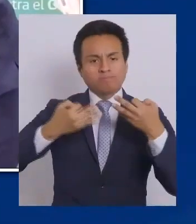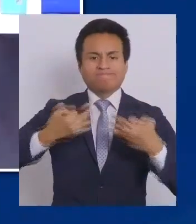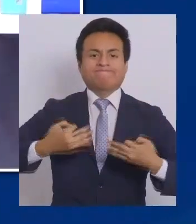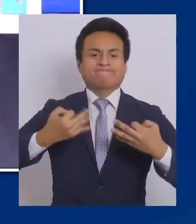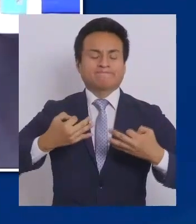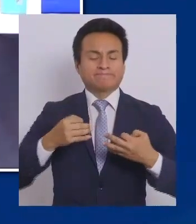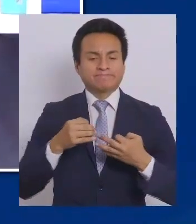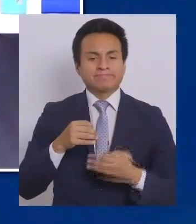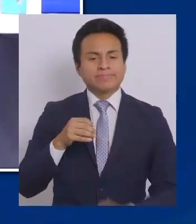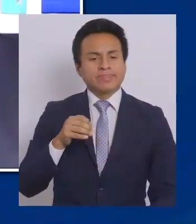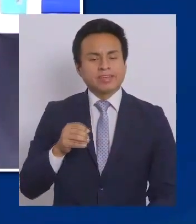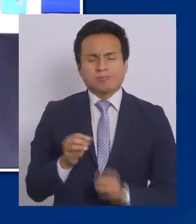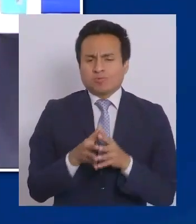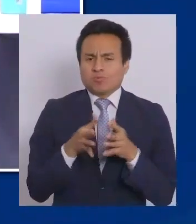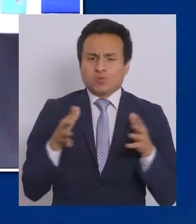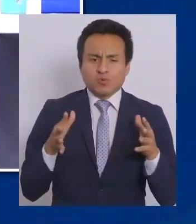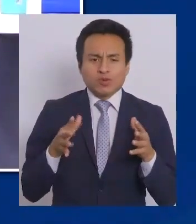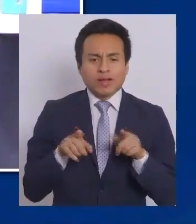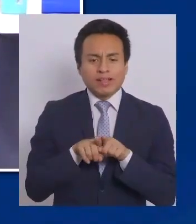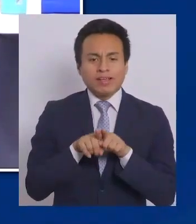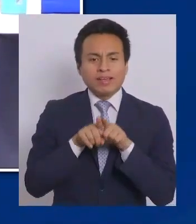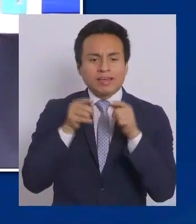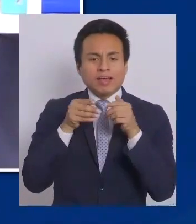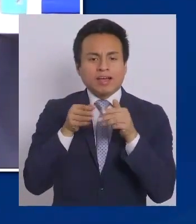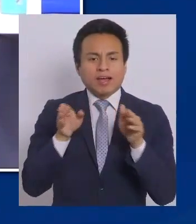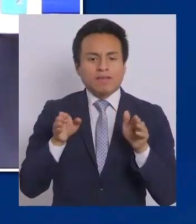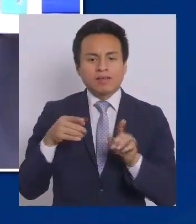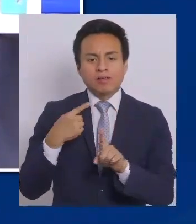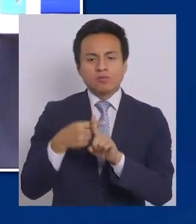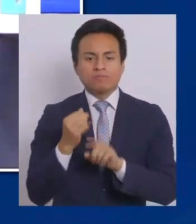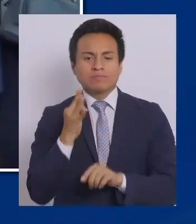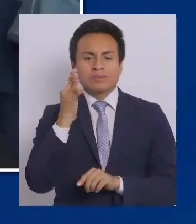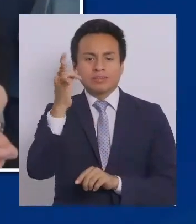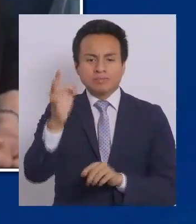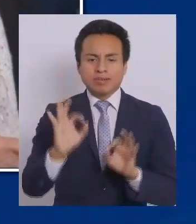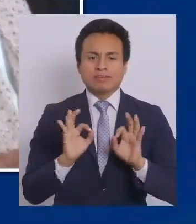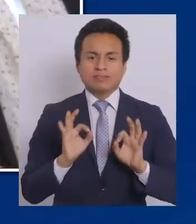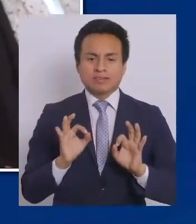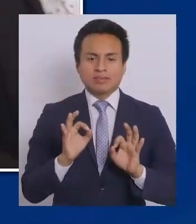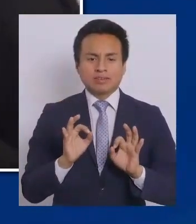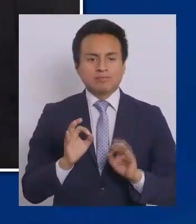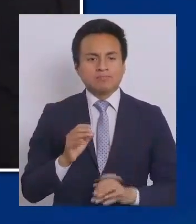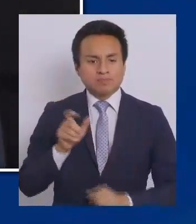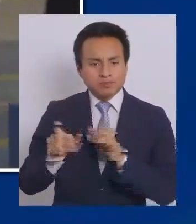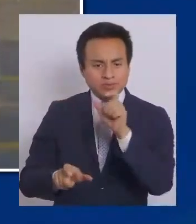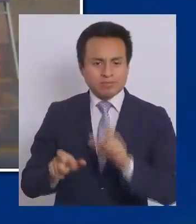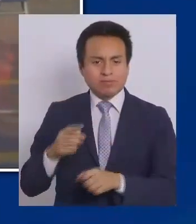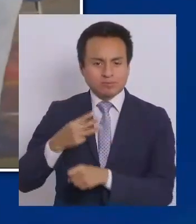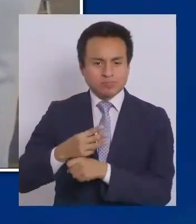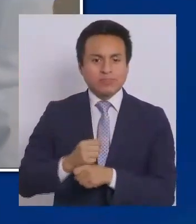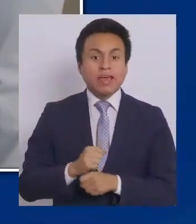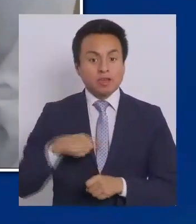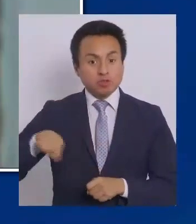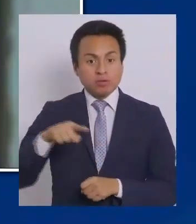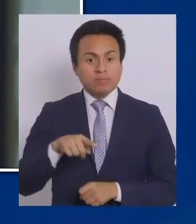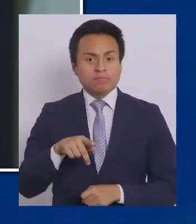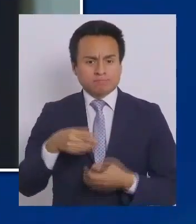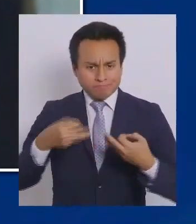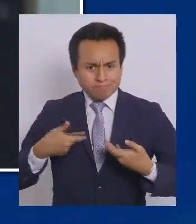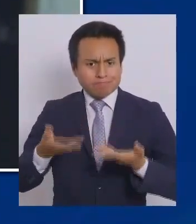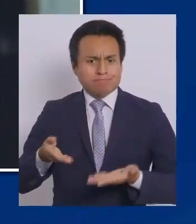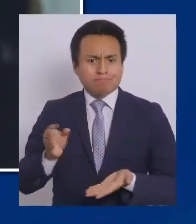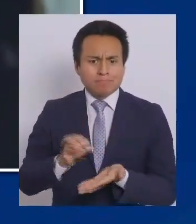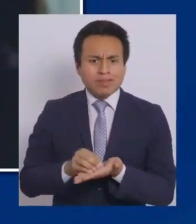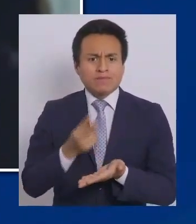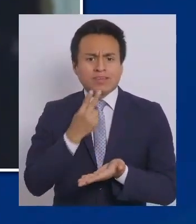enorme de que esto les abre una luz de esperanza para su futuro y ellos merecen vivir todavía muchos años